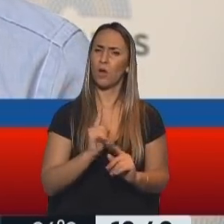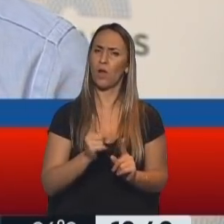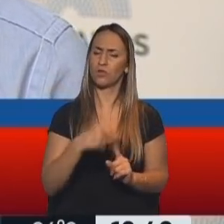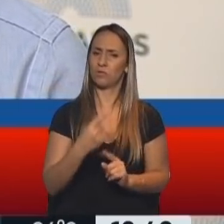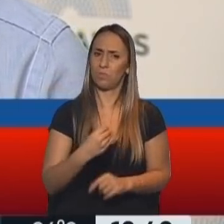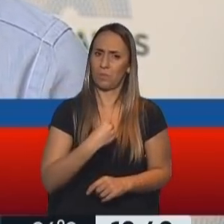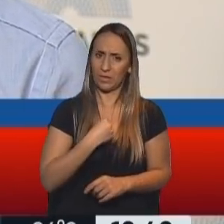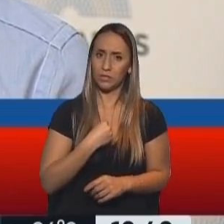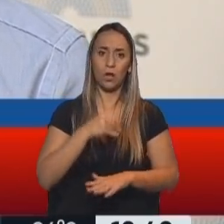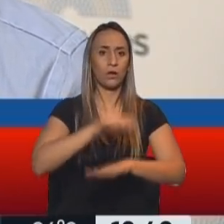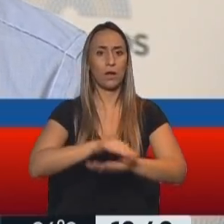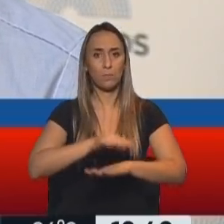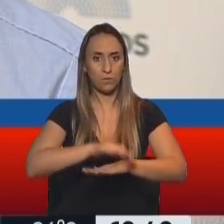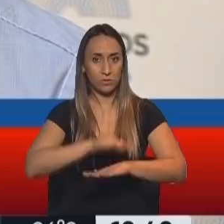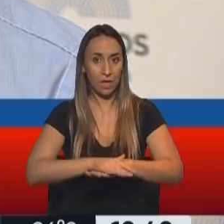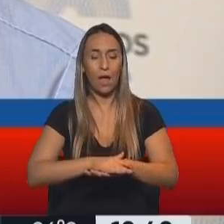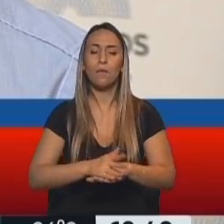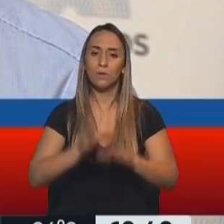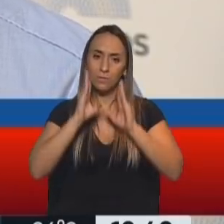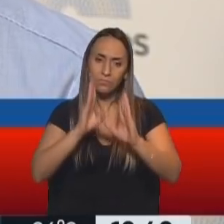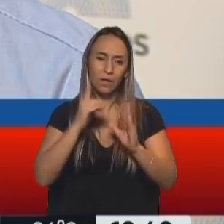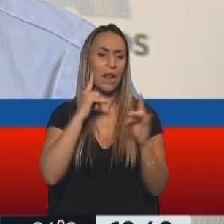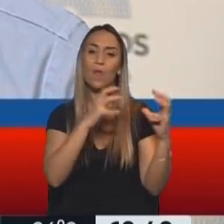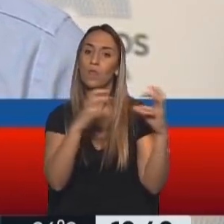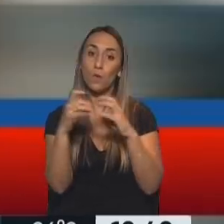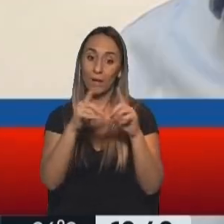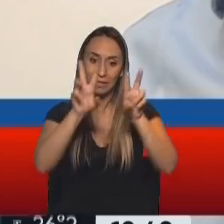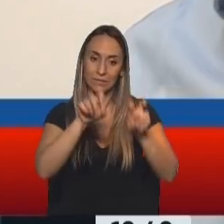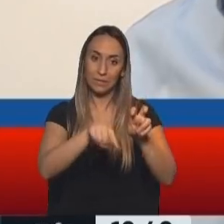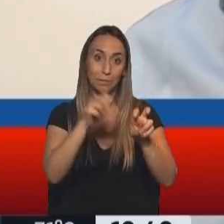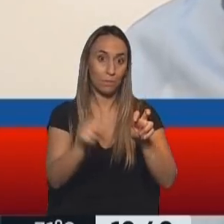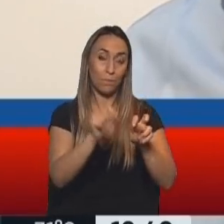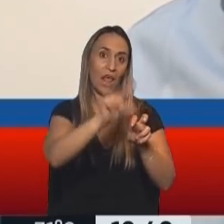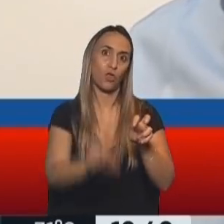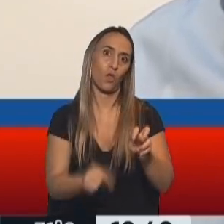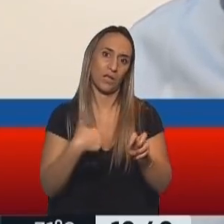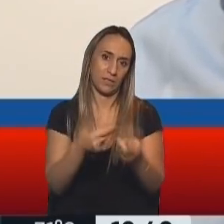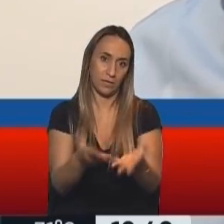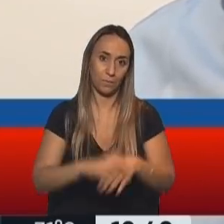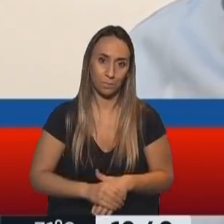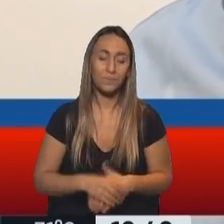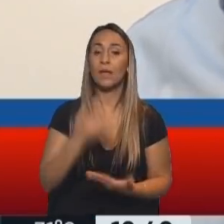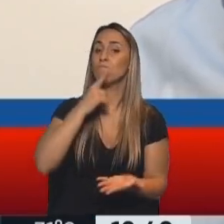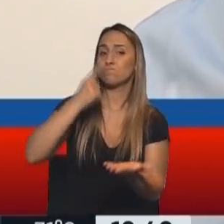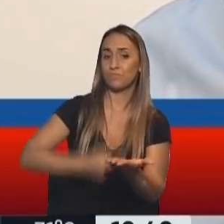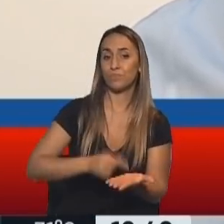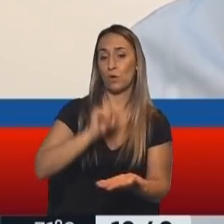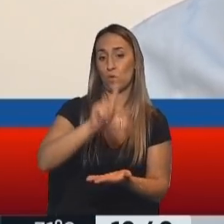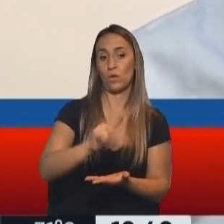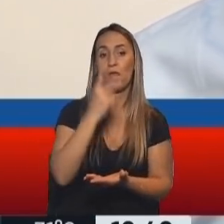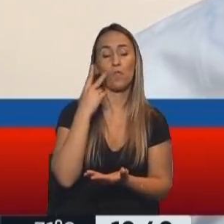y con la responsabilidad que merece tratar un tema tan importante como este para todos los argentinos. Se decidió que el lunes a las 14 horas la Comisión